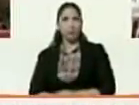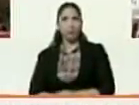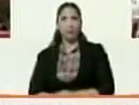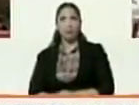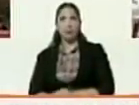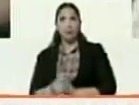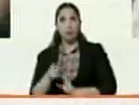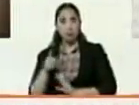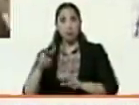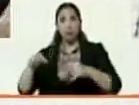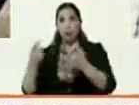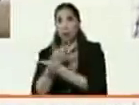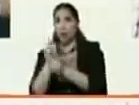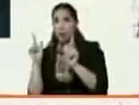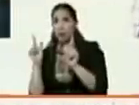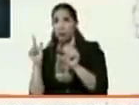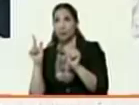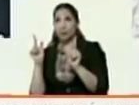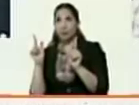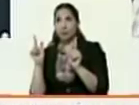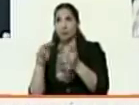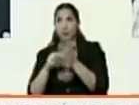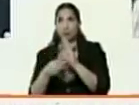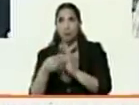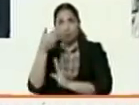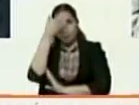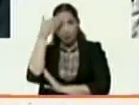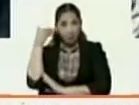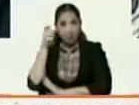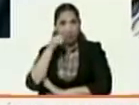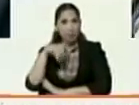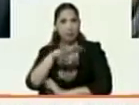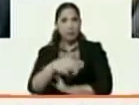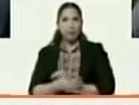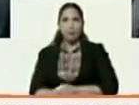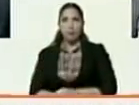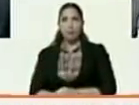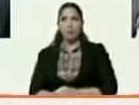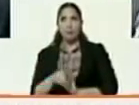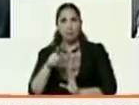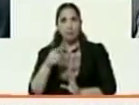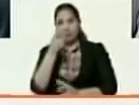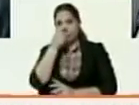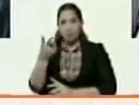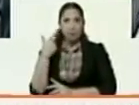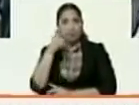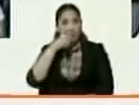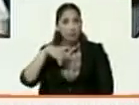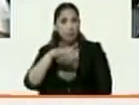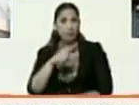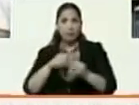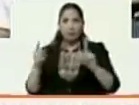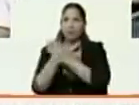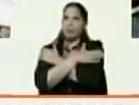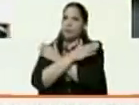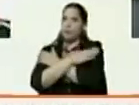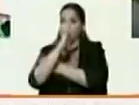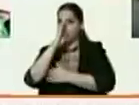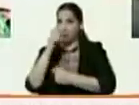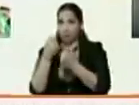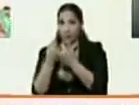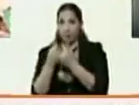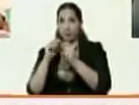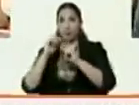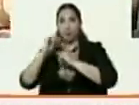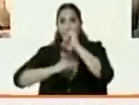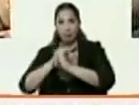Ese es el neoliberalismo, el que se olvida de los pueblos, el que le da la espalda a los pueblos para abrazarse al Fondo Monetario